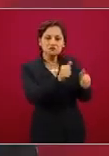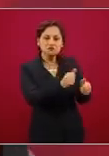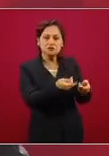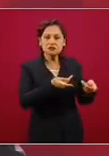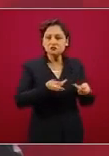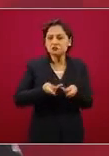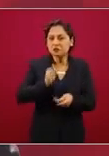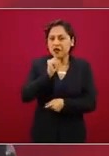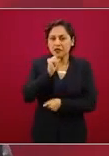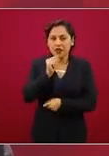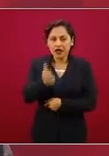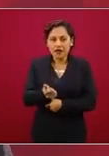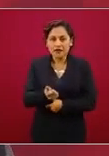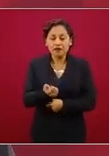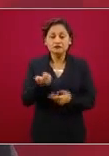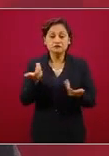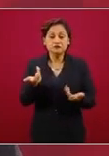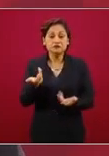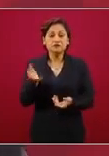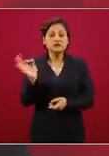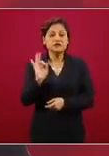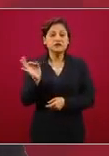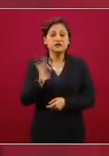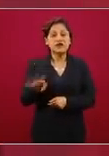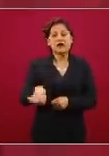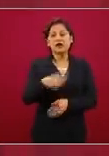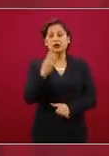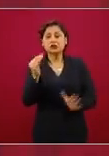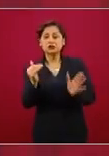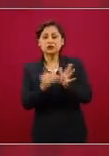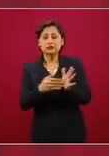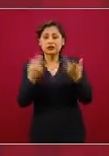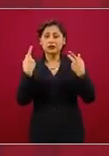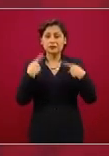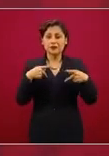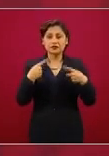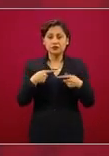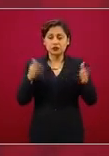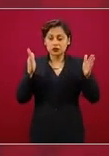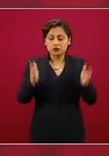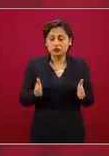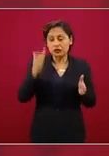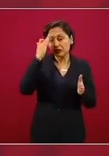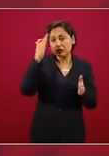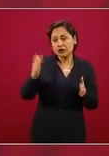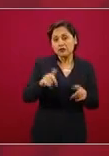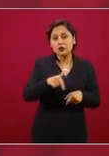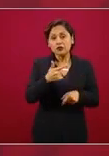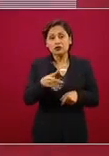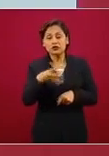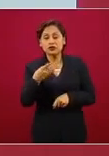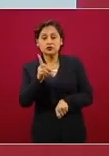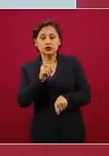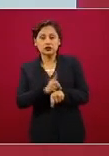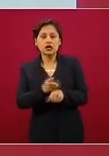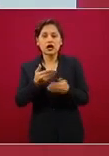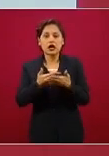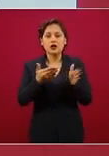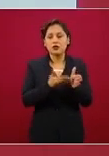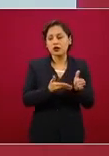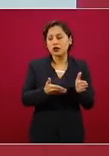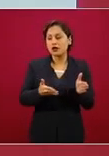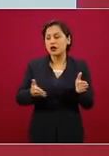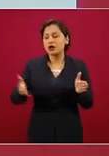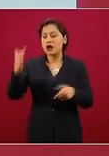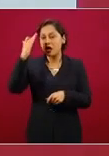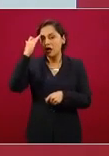casos en 12 o 14 días, se ha logrado diferir a lo largo de todas las semanas que han transcurrido y en